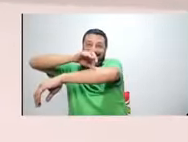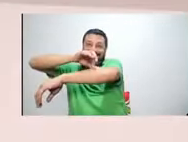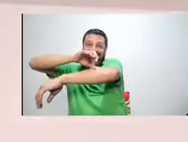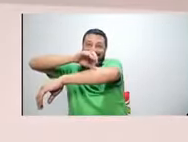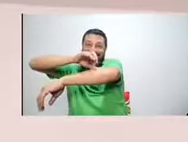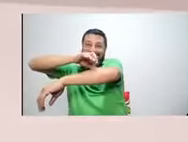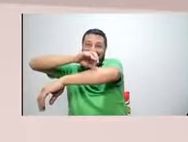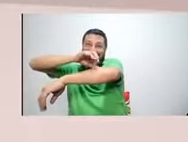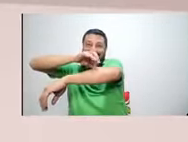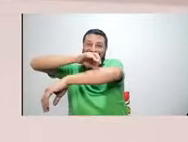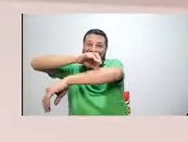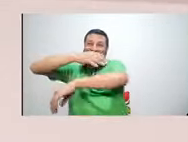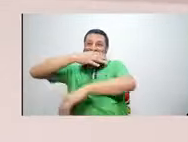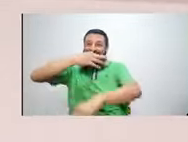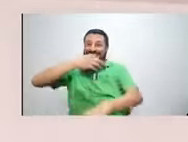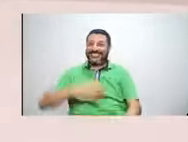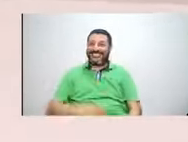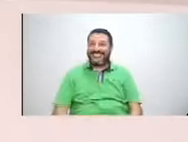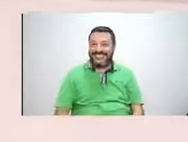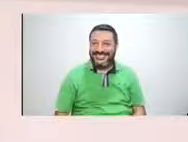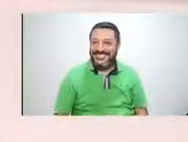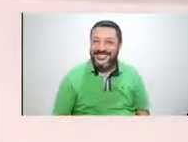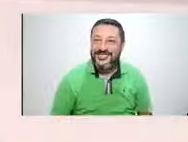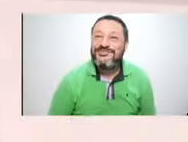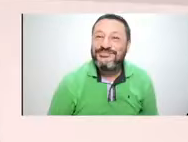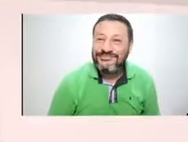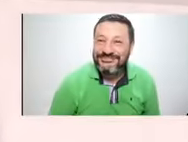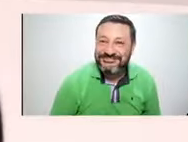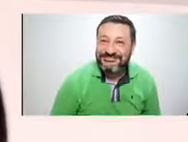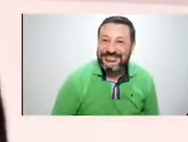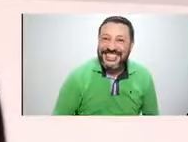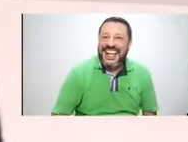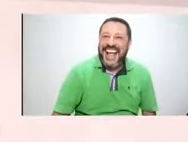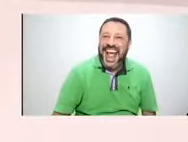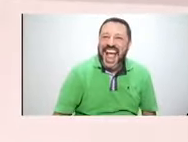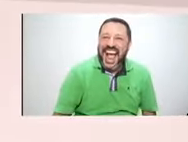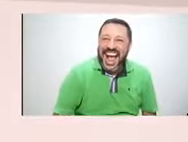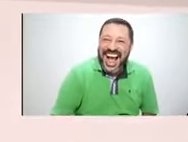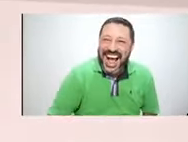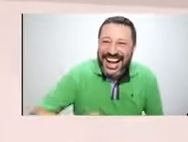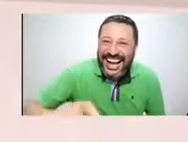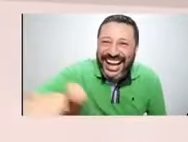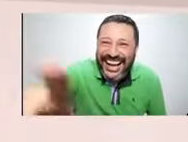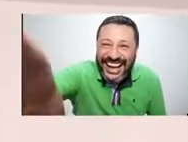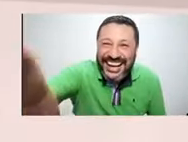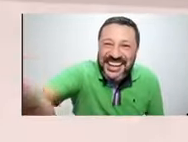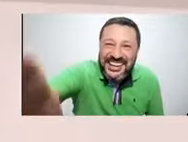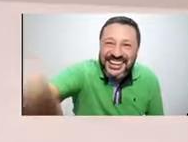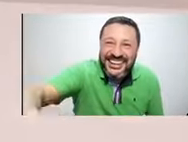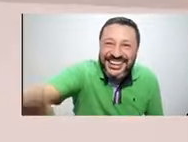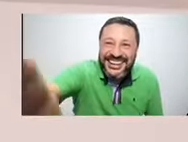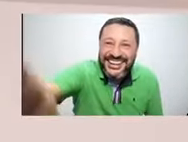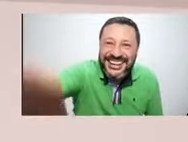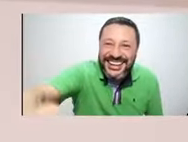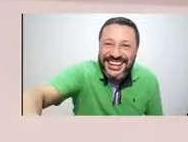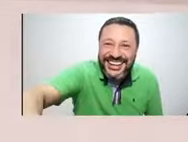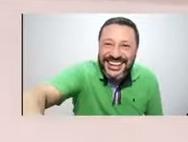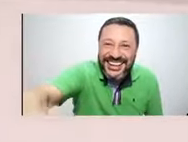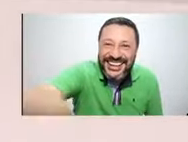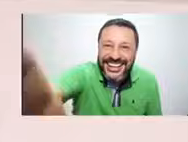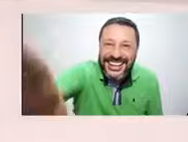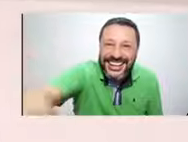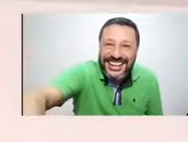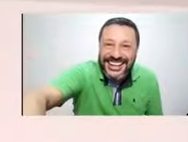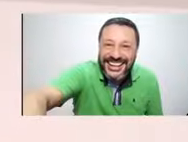No. Oiga, me está diciendo que, Carlos, nos está diciendo que nos vamos a nadar, que sí podemos. Eso ya. Checho, no. Tienes cualidades para nadar.